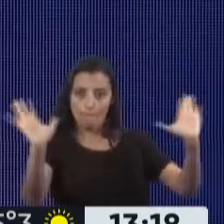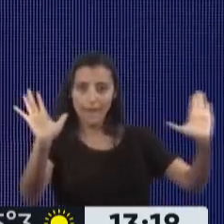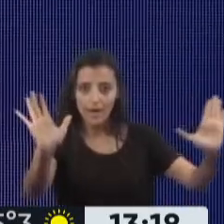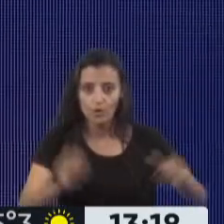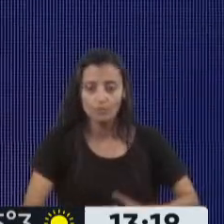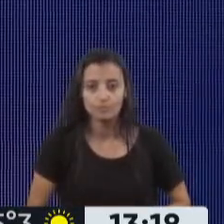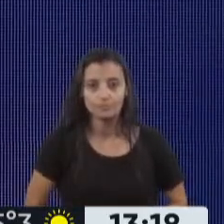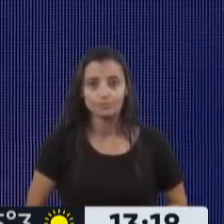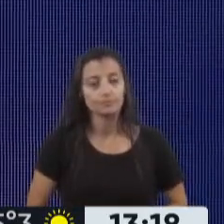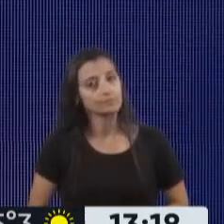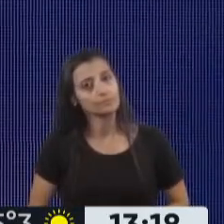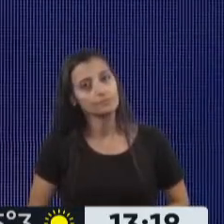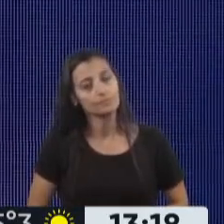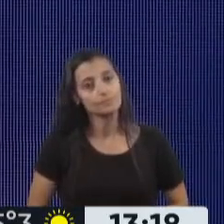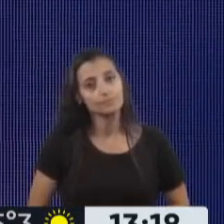Y